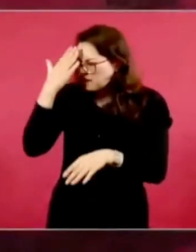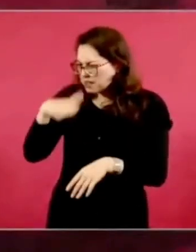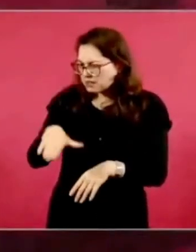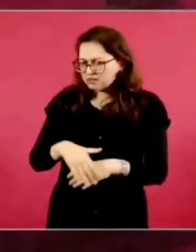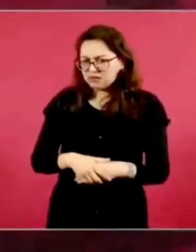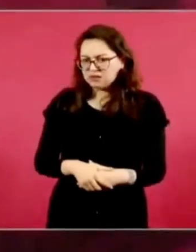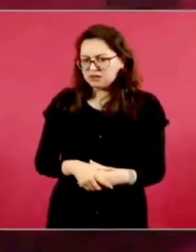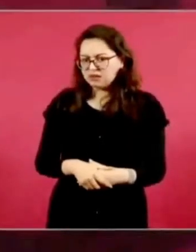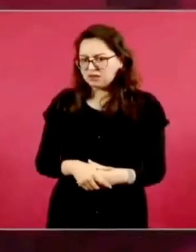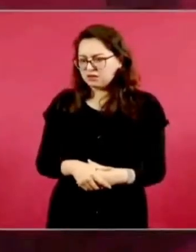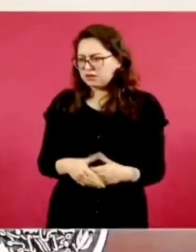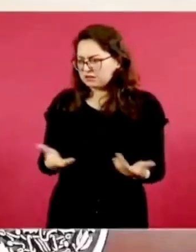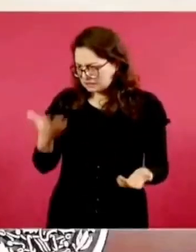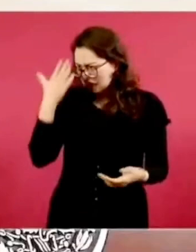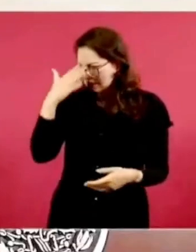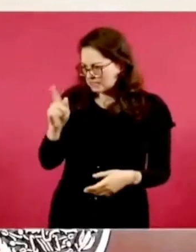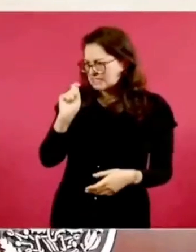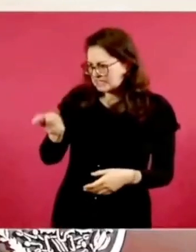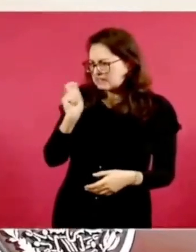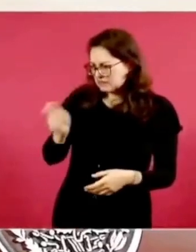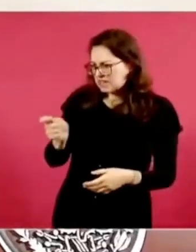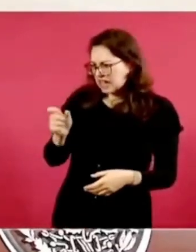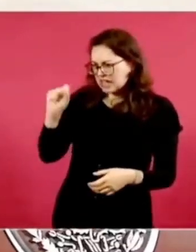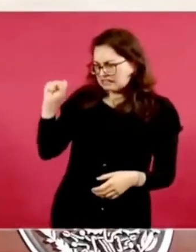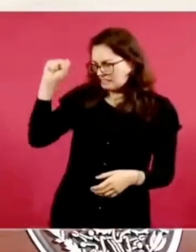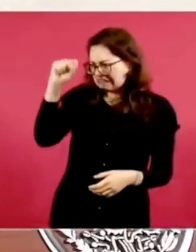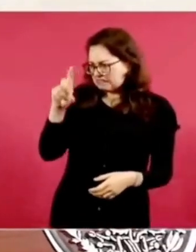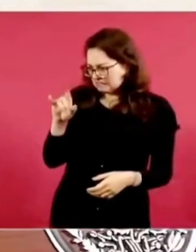Usted no tiene conocimiento. No, ¿cómo no? Sí tenemos conocimiento.